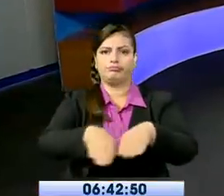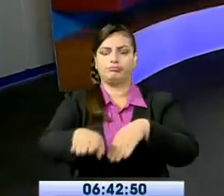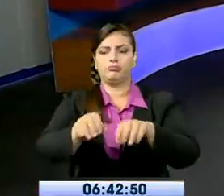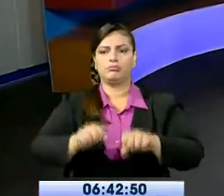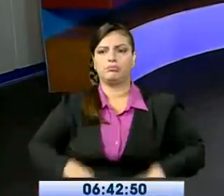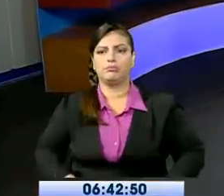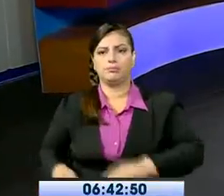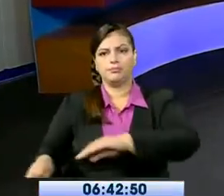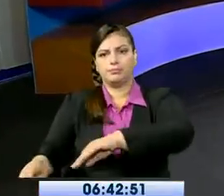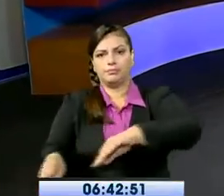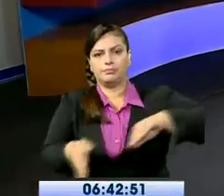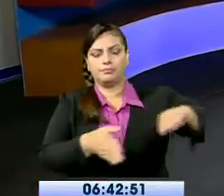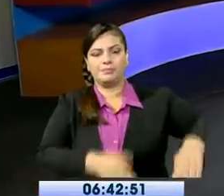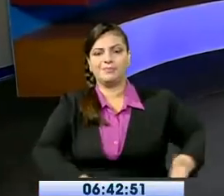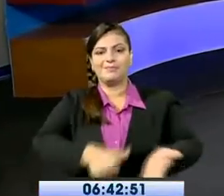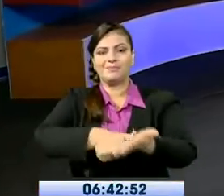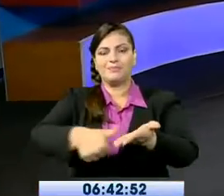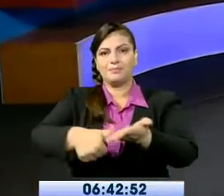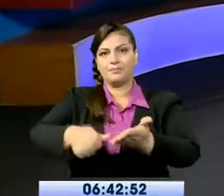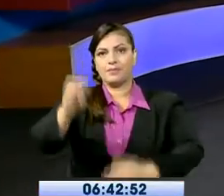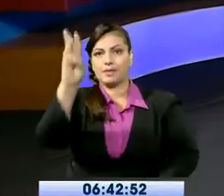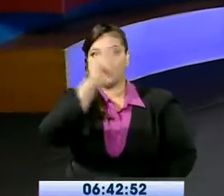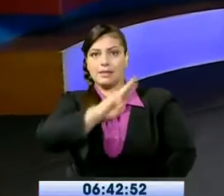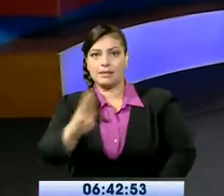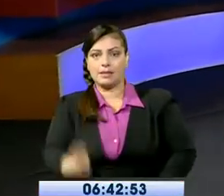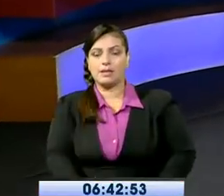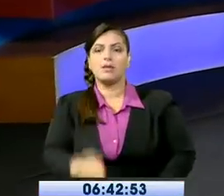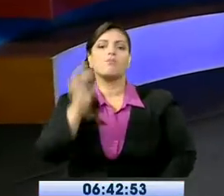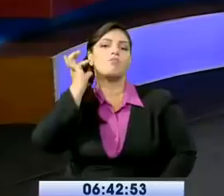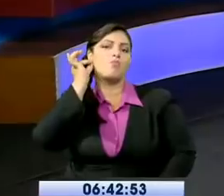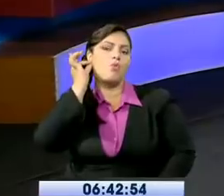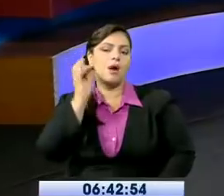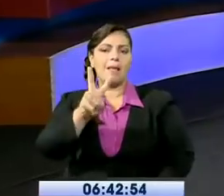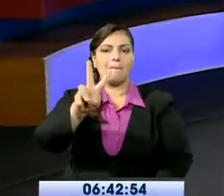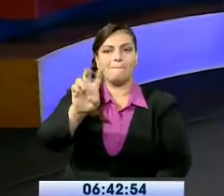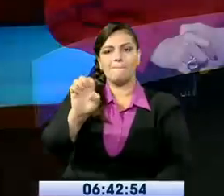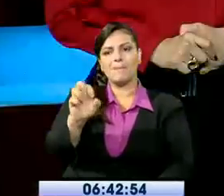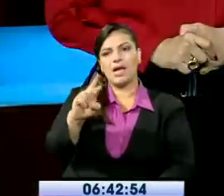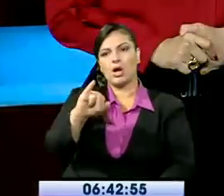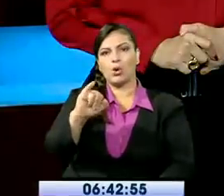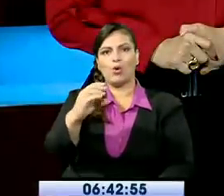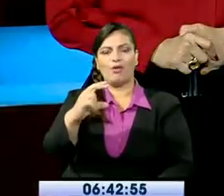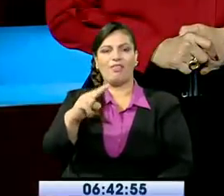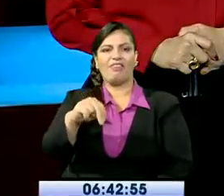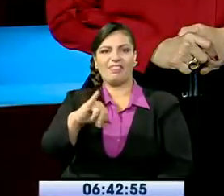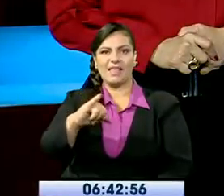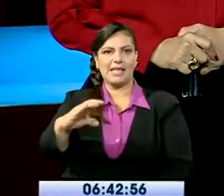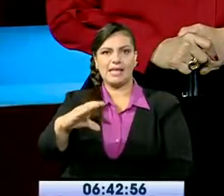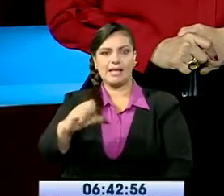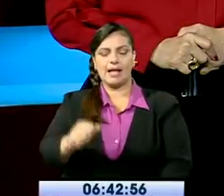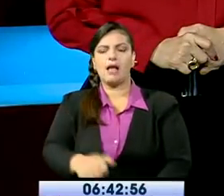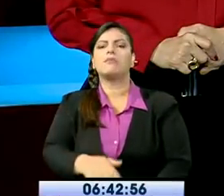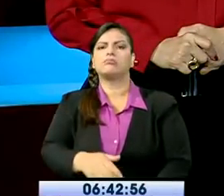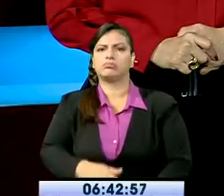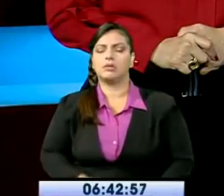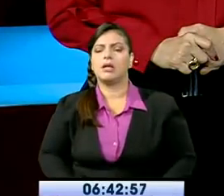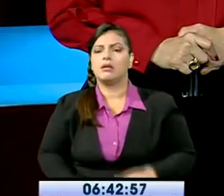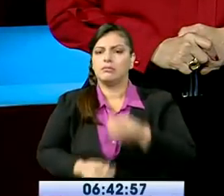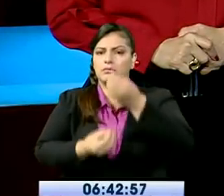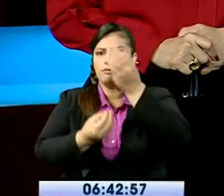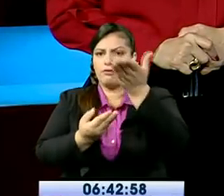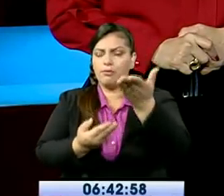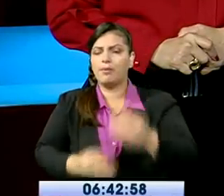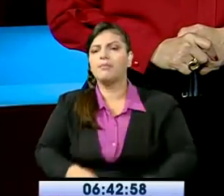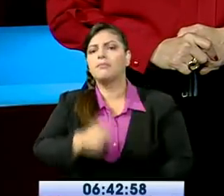La ministra de Salud, Verónica Espinosa, dio detalles del trabajo que se está llevando a cabo frente al brote de conjuntivitis que se